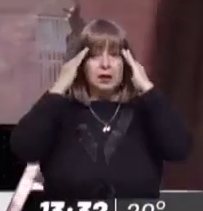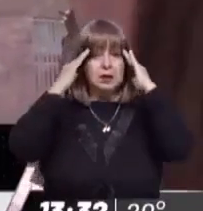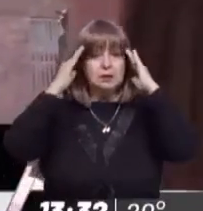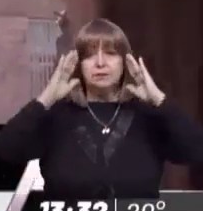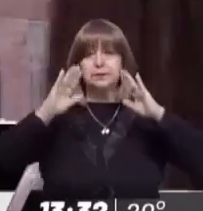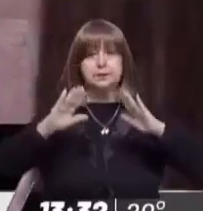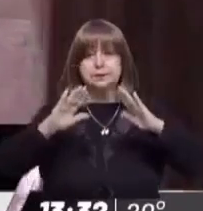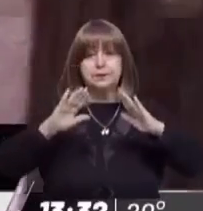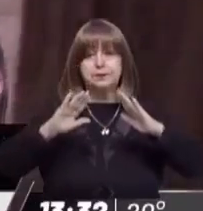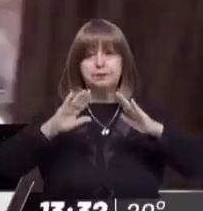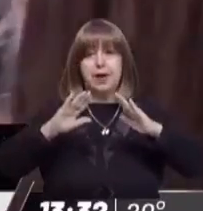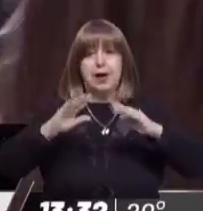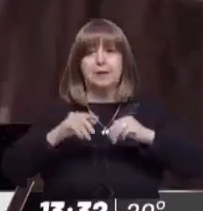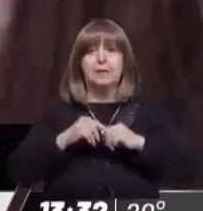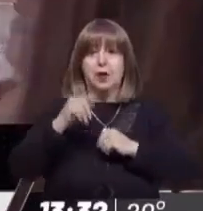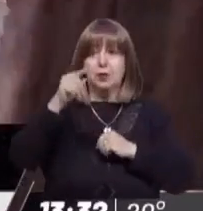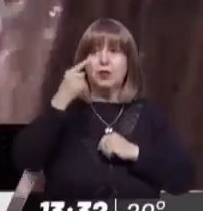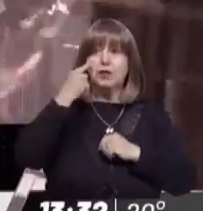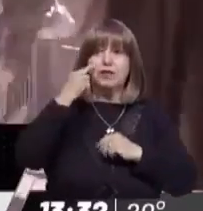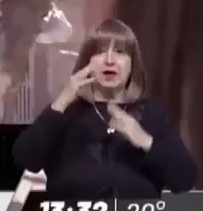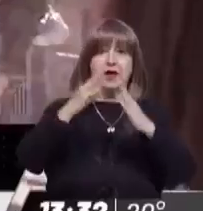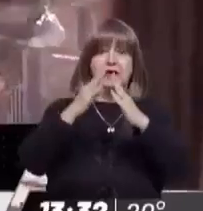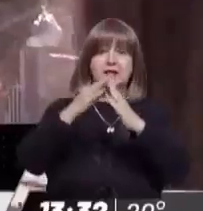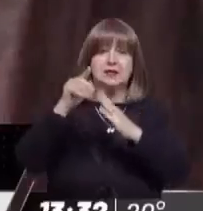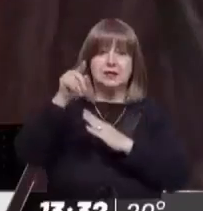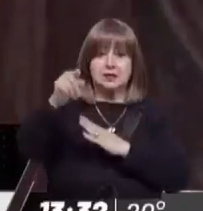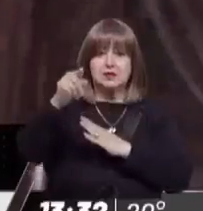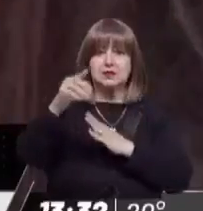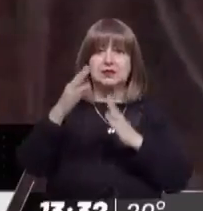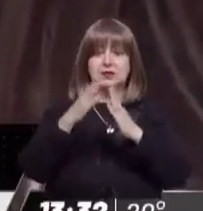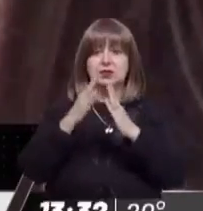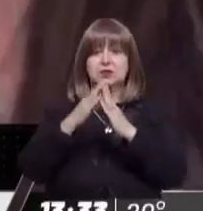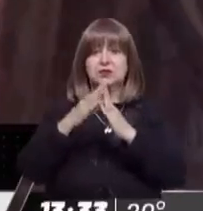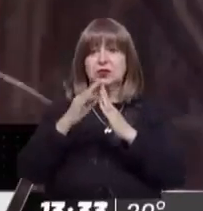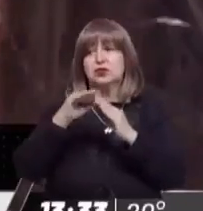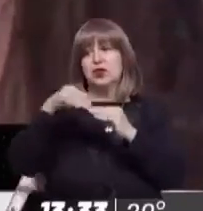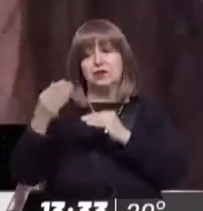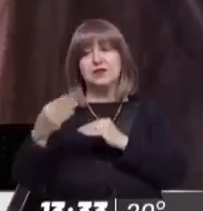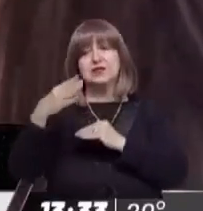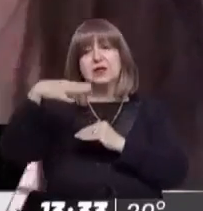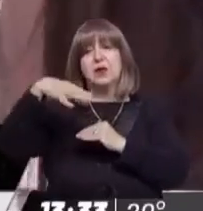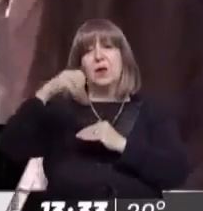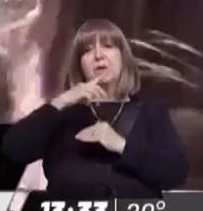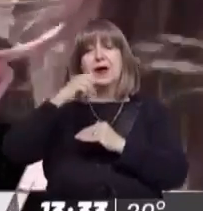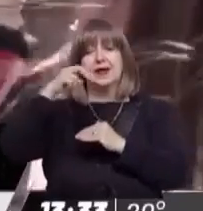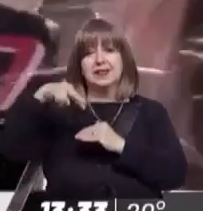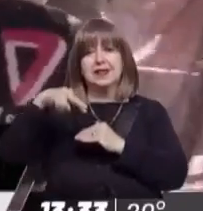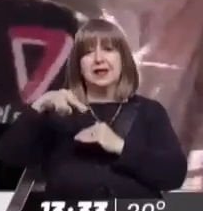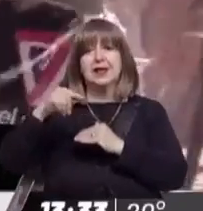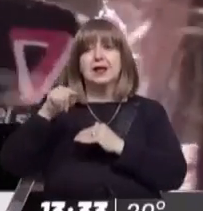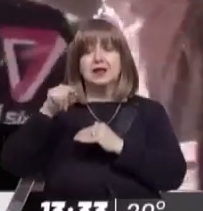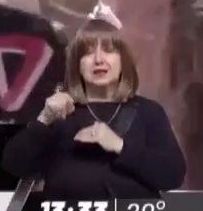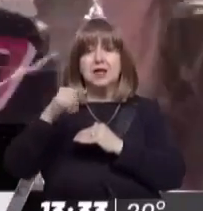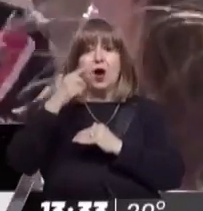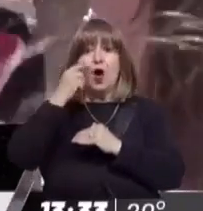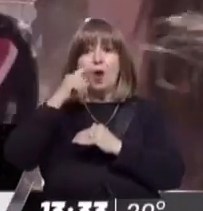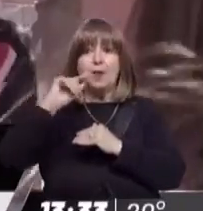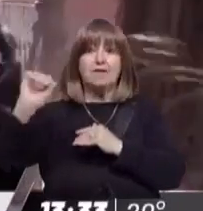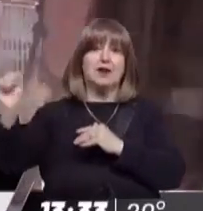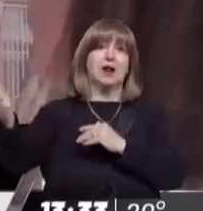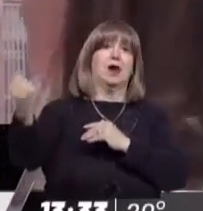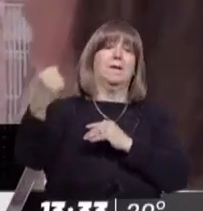iguales infer que viví ahí exactamente ahí veo Mart la casa la que se cruzó oar